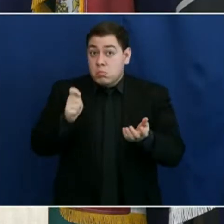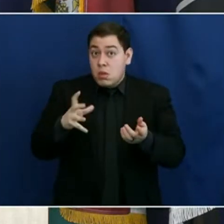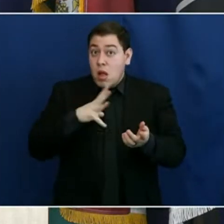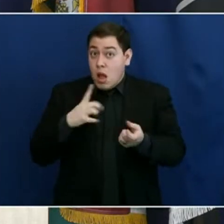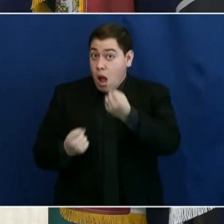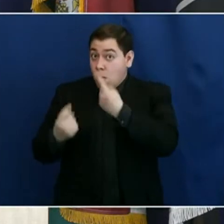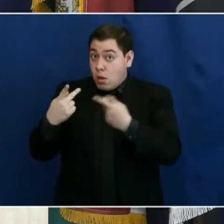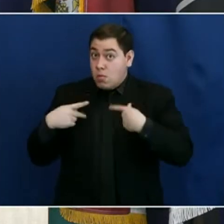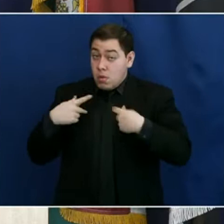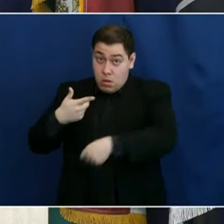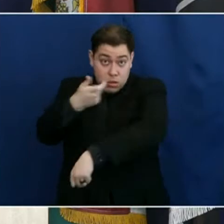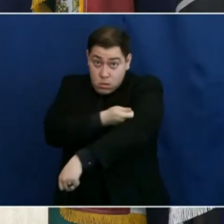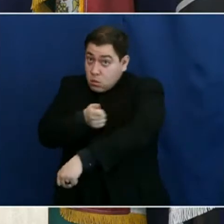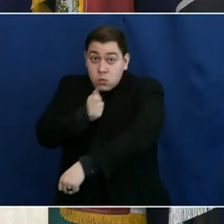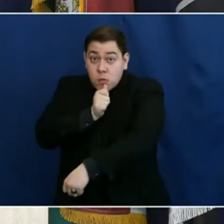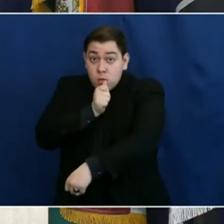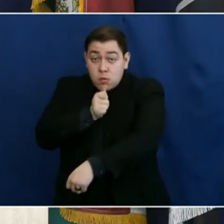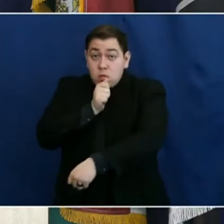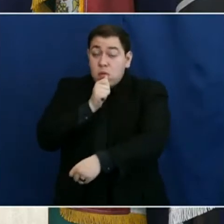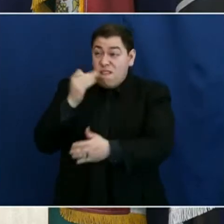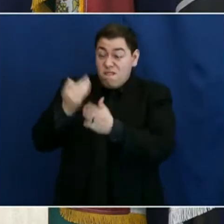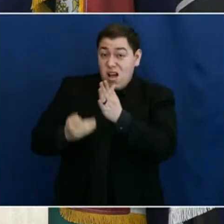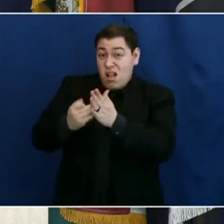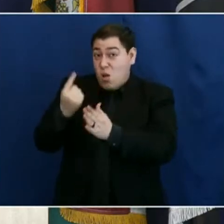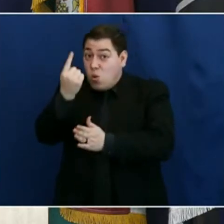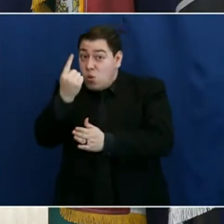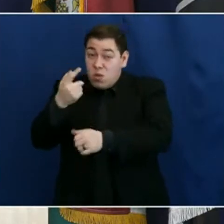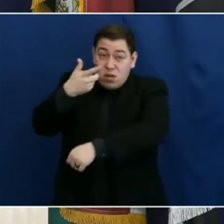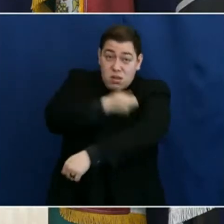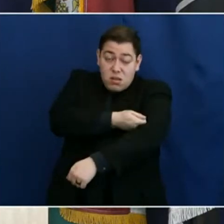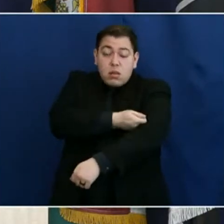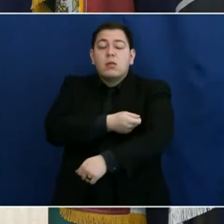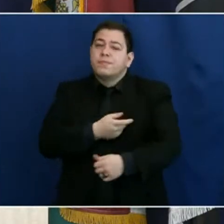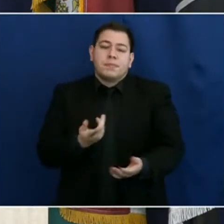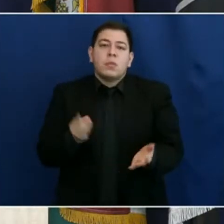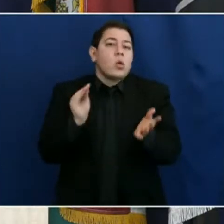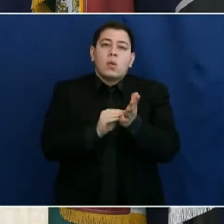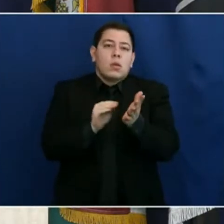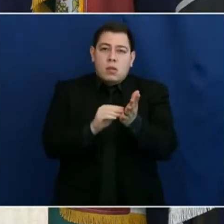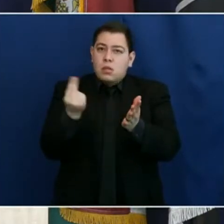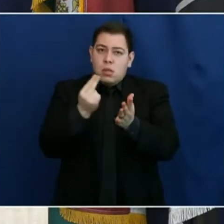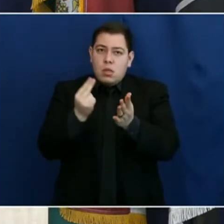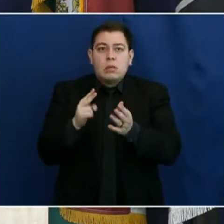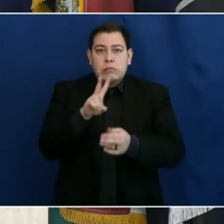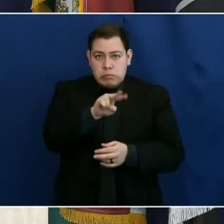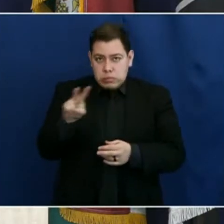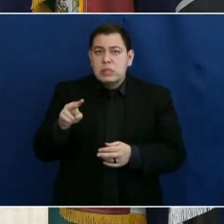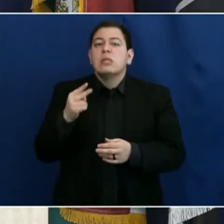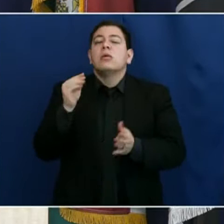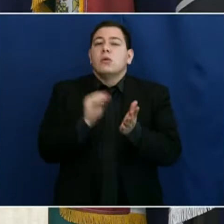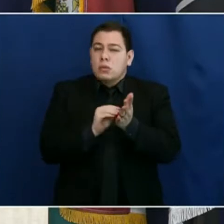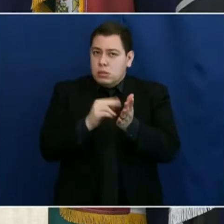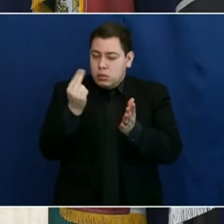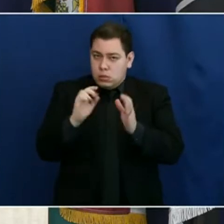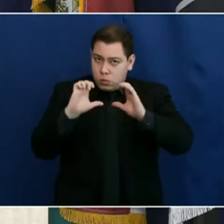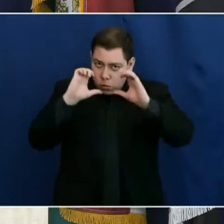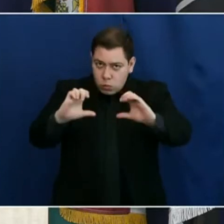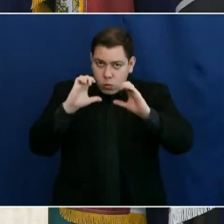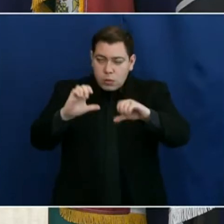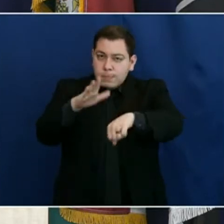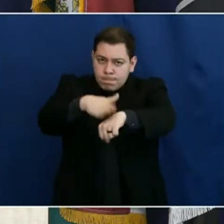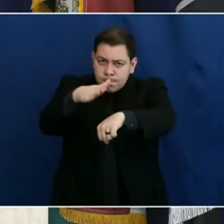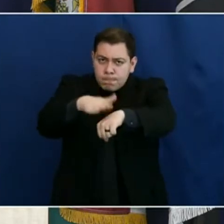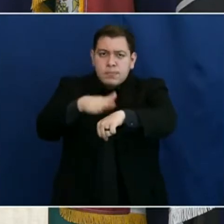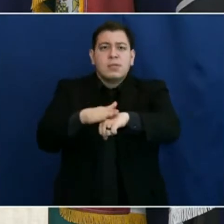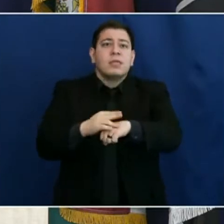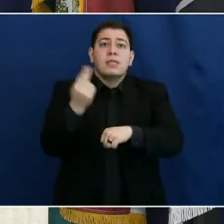vacunadas? Seguimos con los mismos protocolos, hay que ser cautelosos, que sigan las personas usando sus cubrebocas,